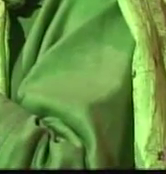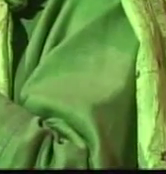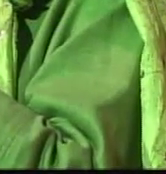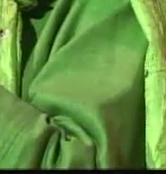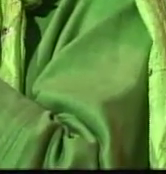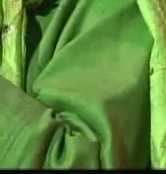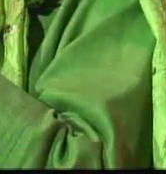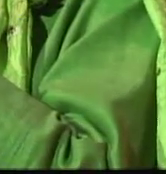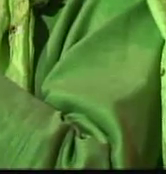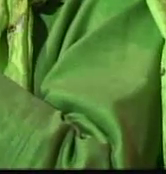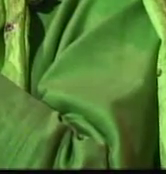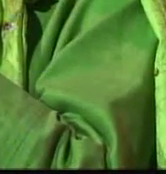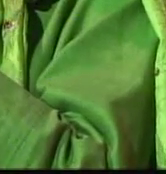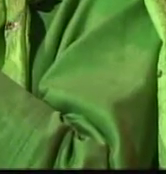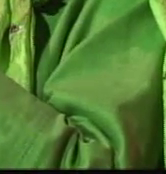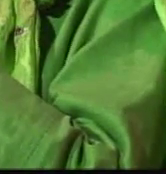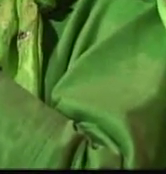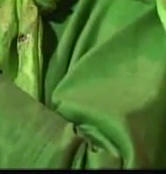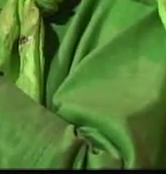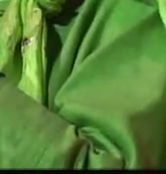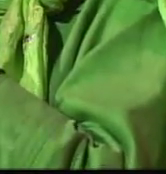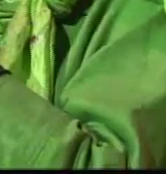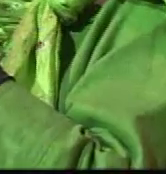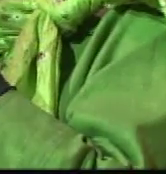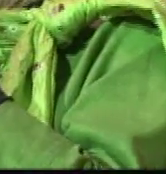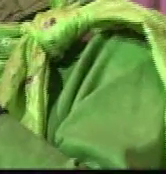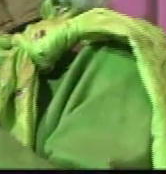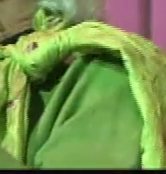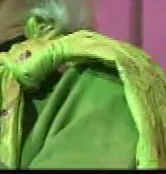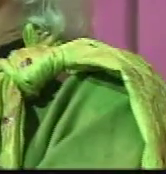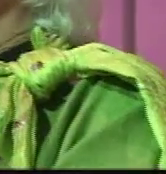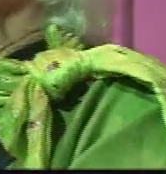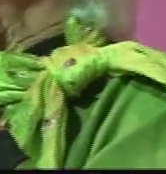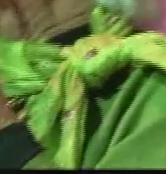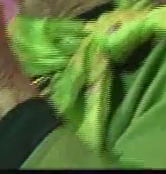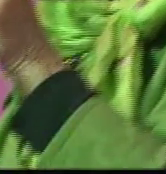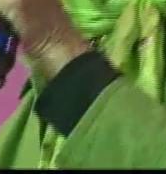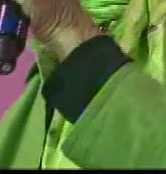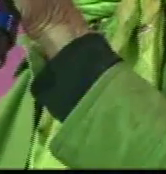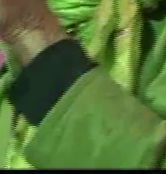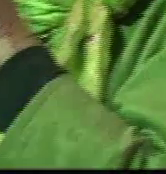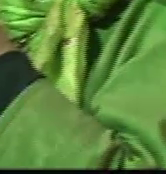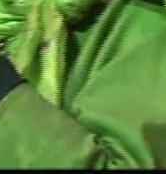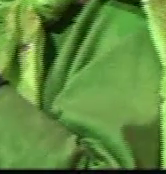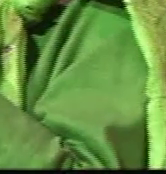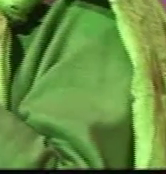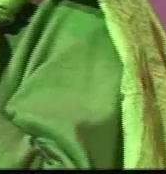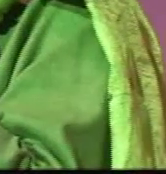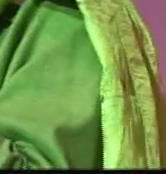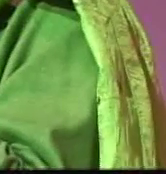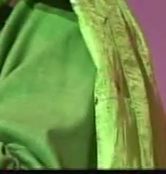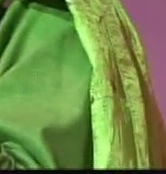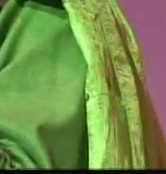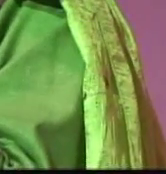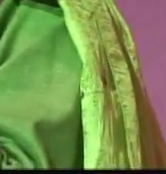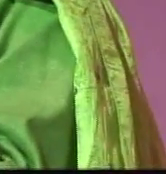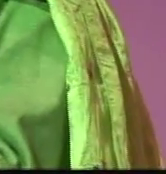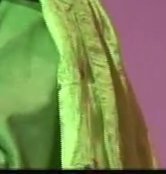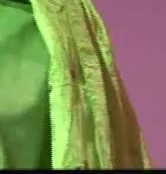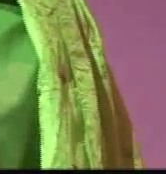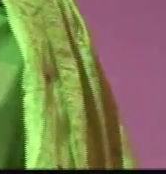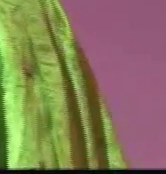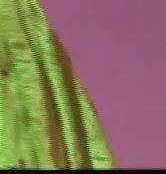important founder un of fundador holistic muy psychology. importante de la psicología And humanista. he discovered, Y él he descubrió decided to o study decidió wellness